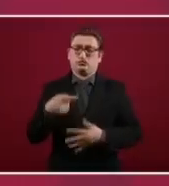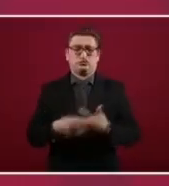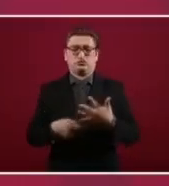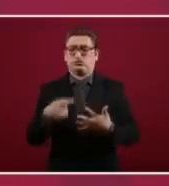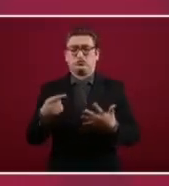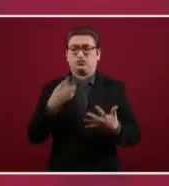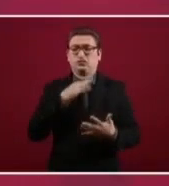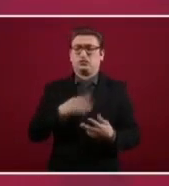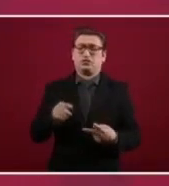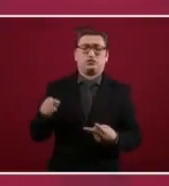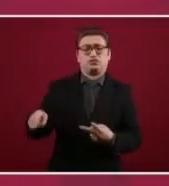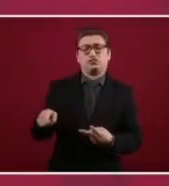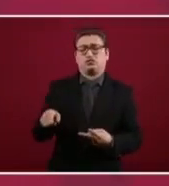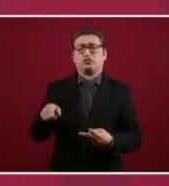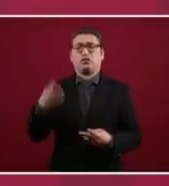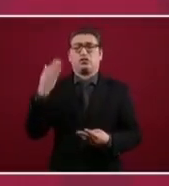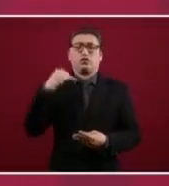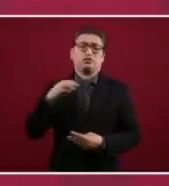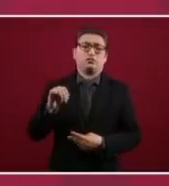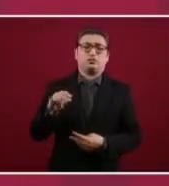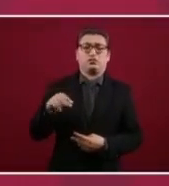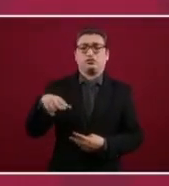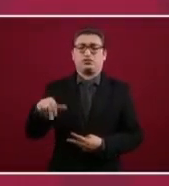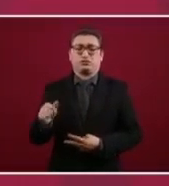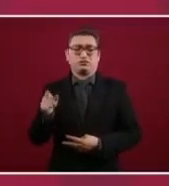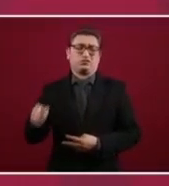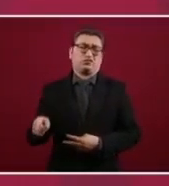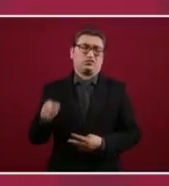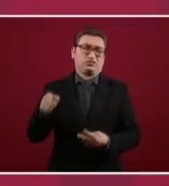oiga pero usted era de morena